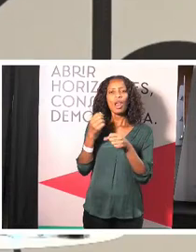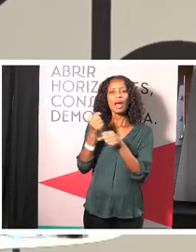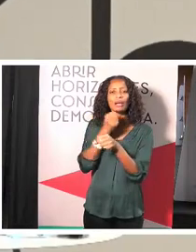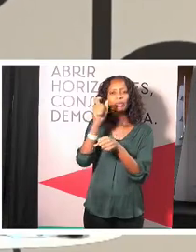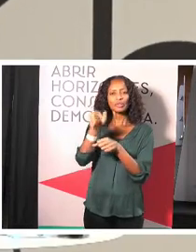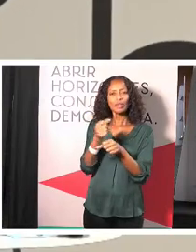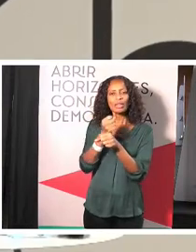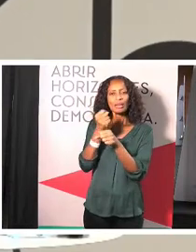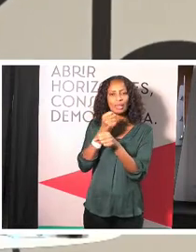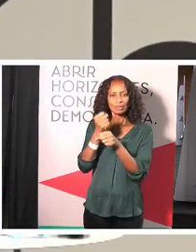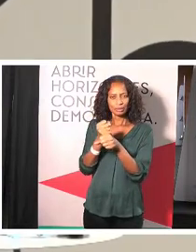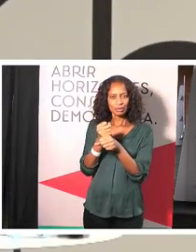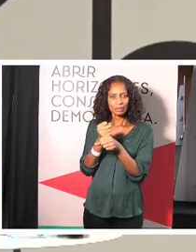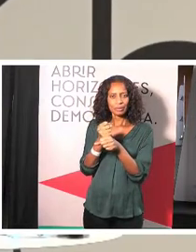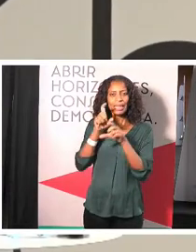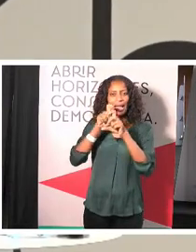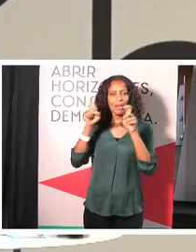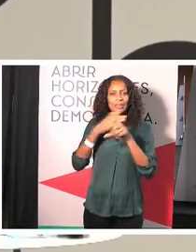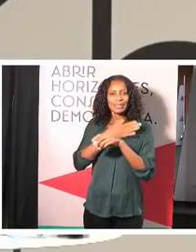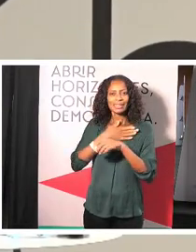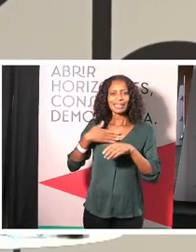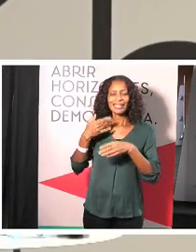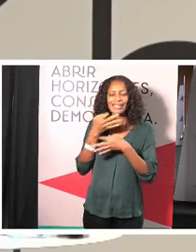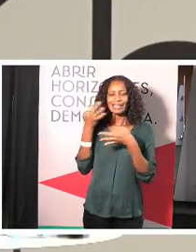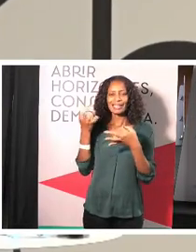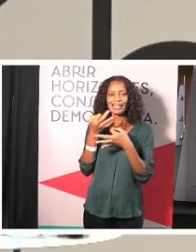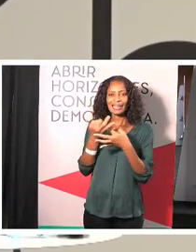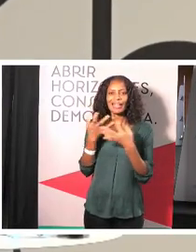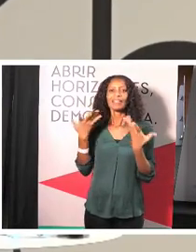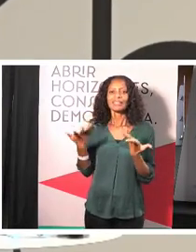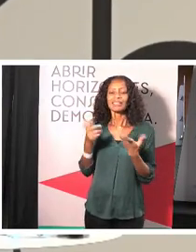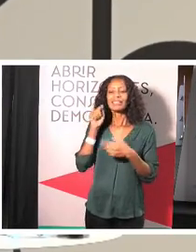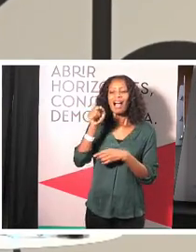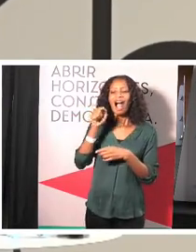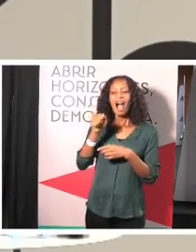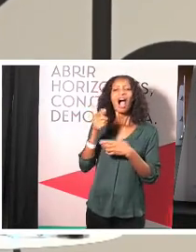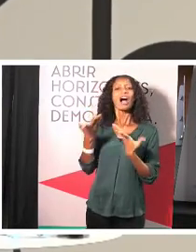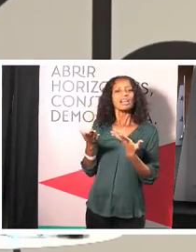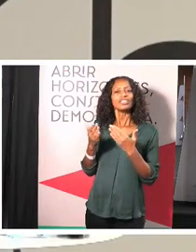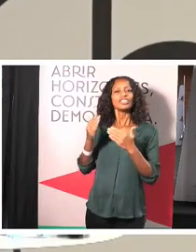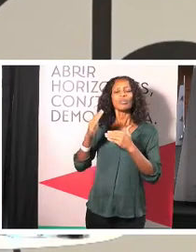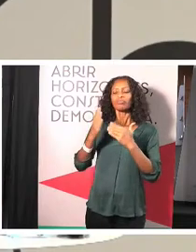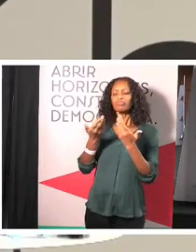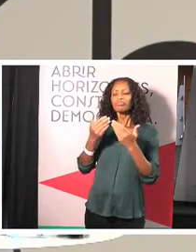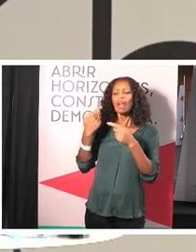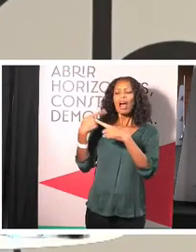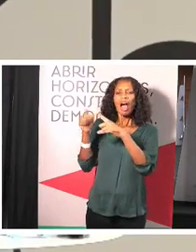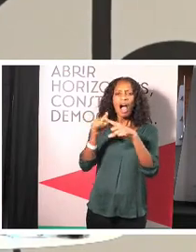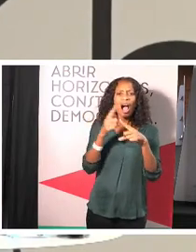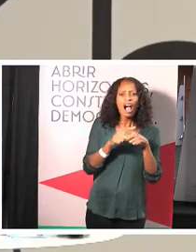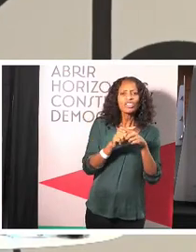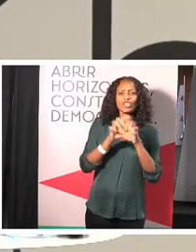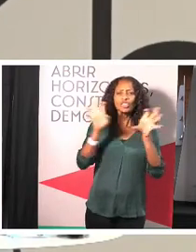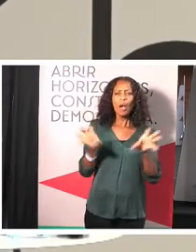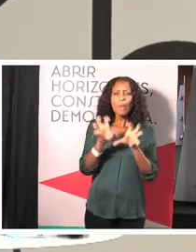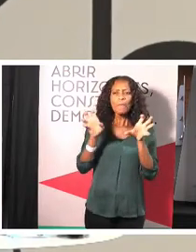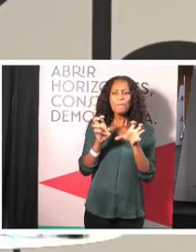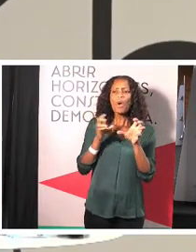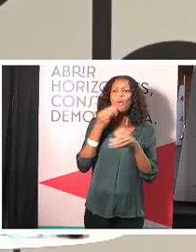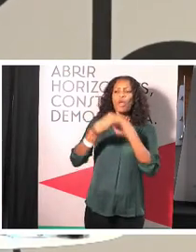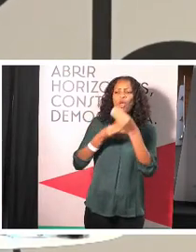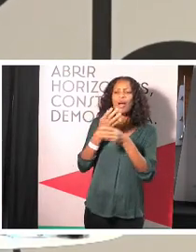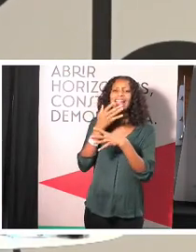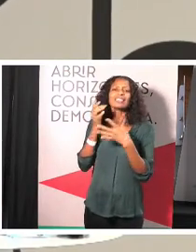un trabajador que desconozca el proceso productivo, que no sepa cómo se hace el armario que antiguamente sabía el artesano carpintero o